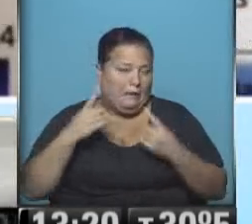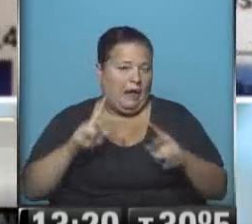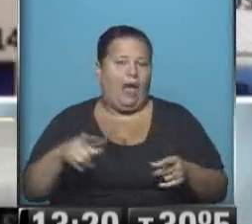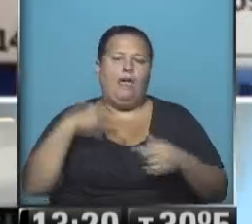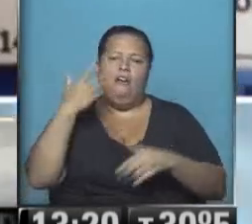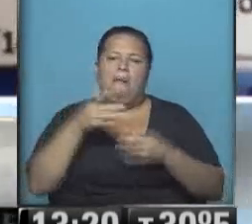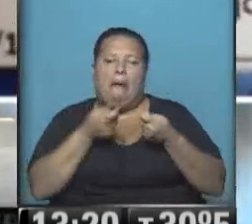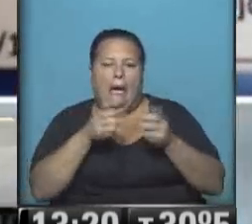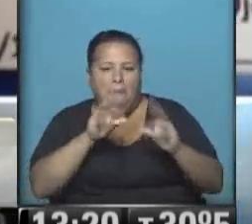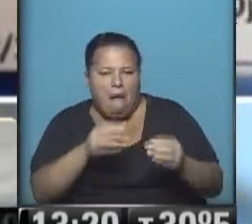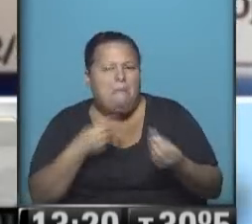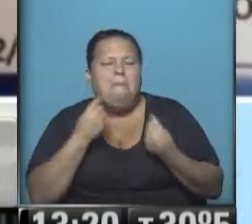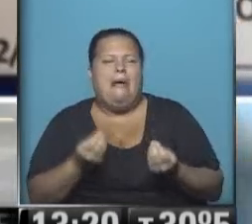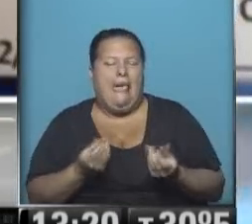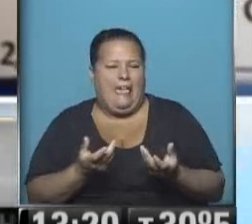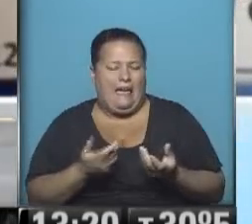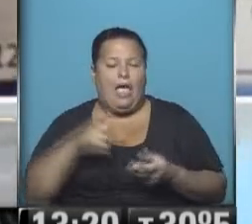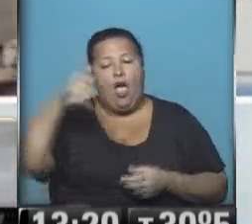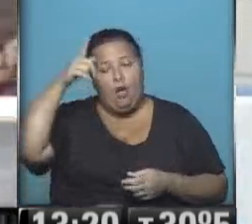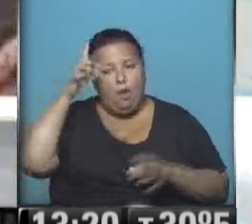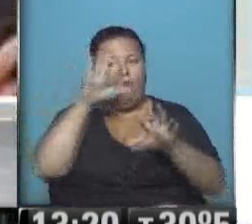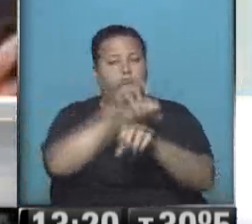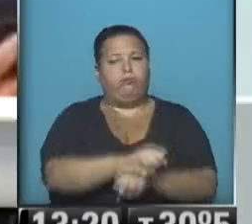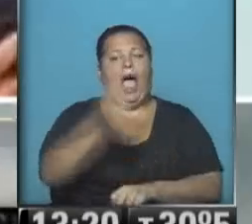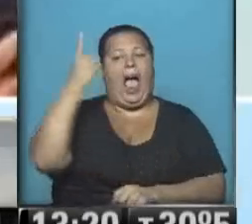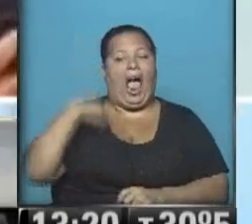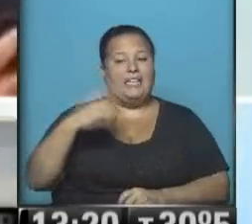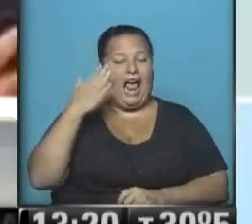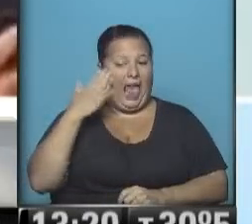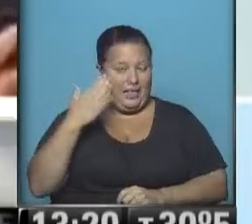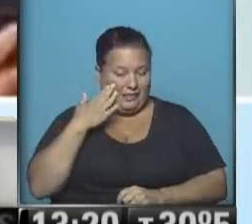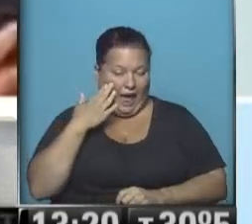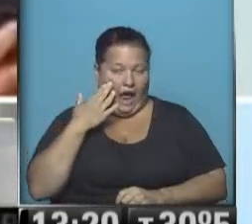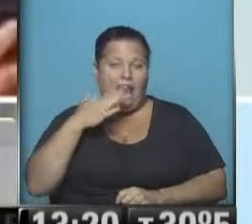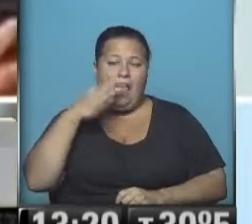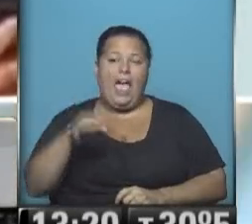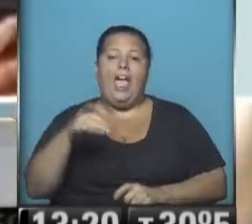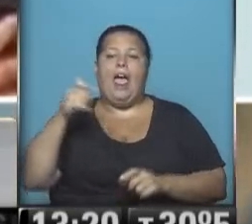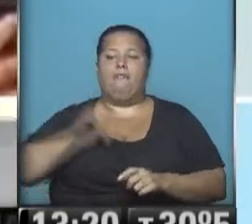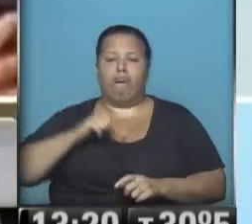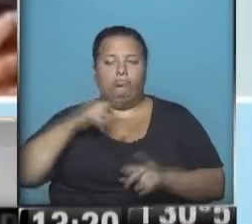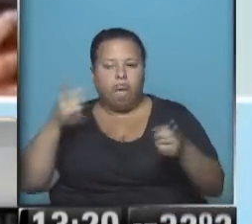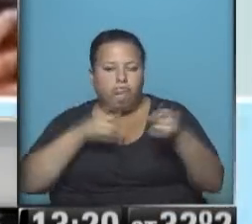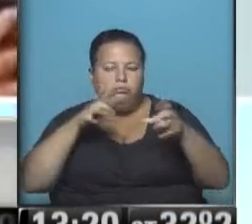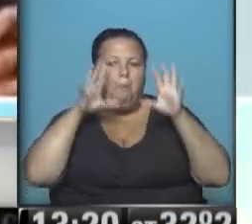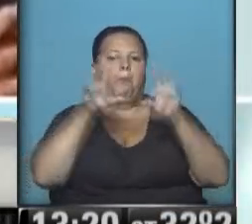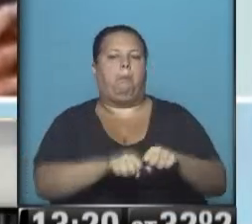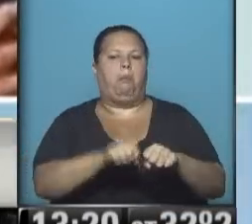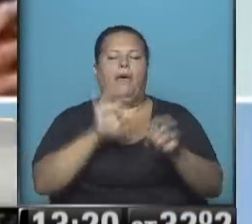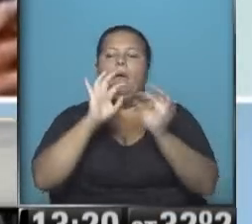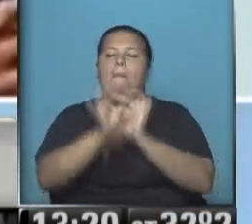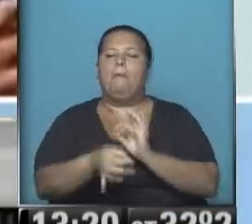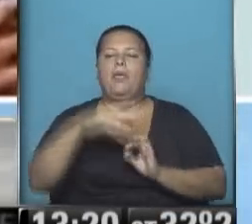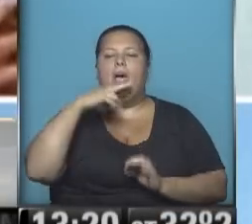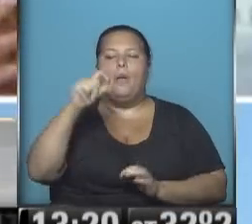ablandarlo para qué fueron hasta ahí a ver la policía lo detuvo ayer a la tarde en verdad fue la armada que lo estuvo siguiendo lo encontraron muy cerca de